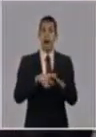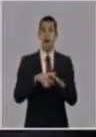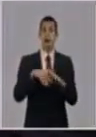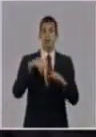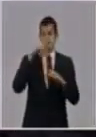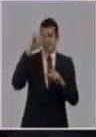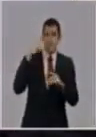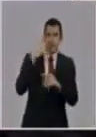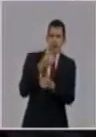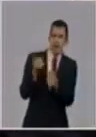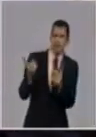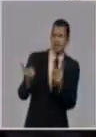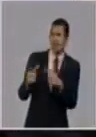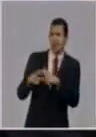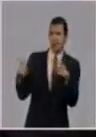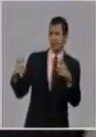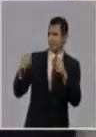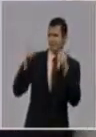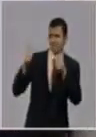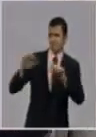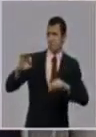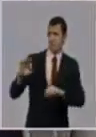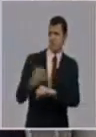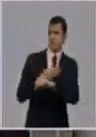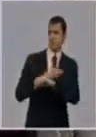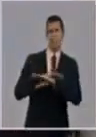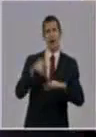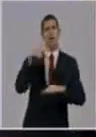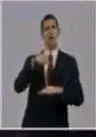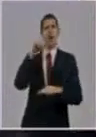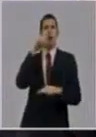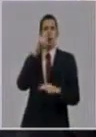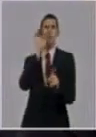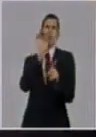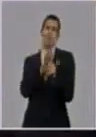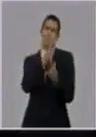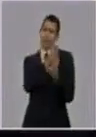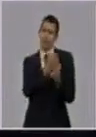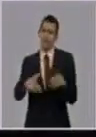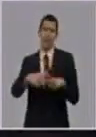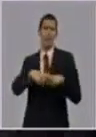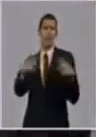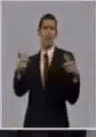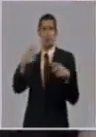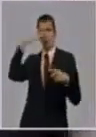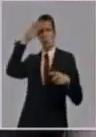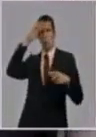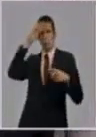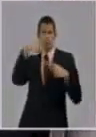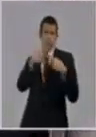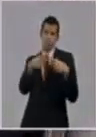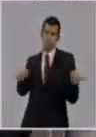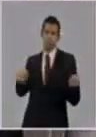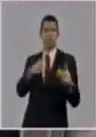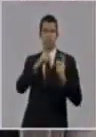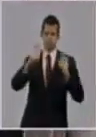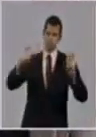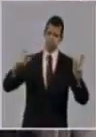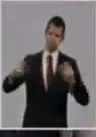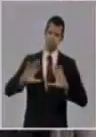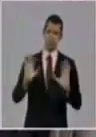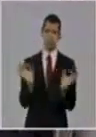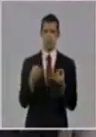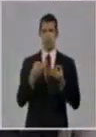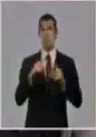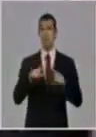año toda la población cubana esté vacunada, por supuesto, lo antes posible. Pero bueno, eso va a depender de